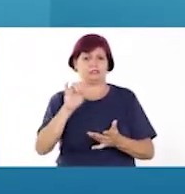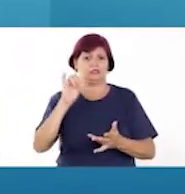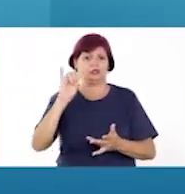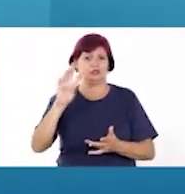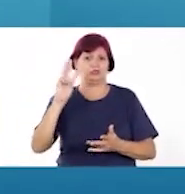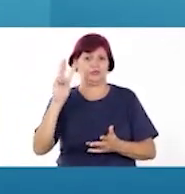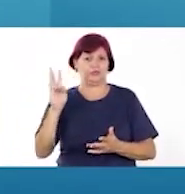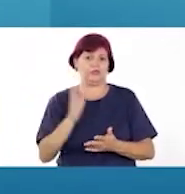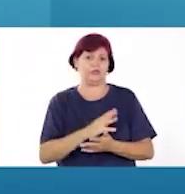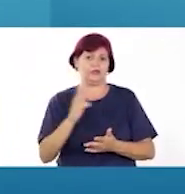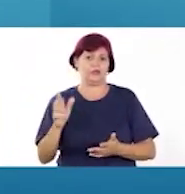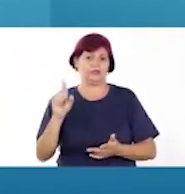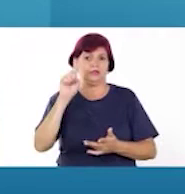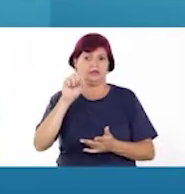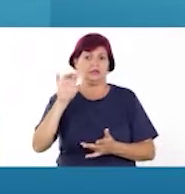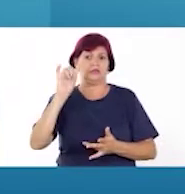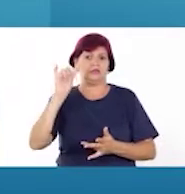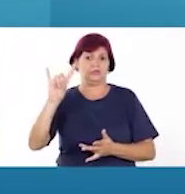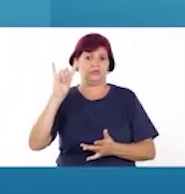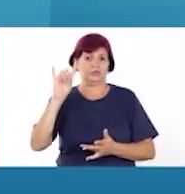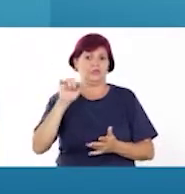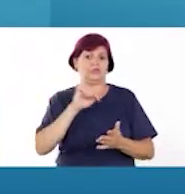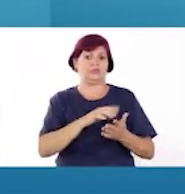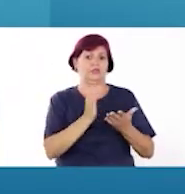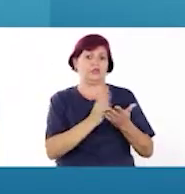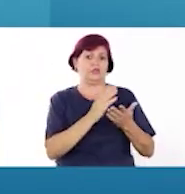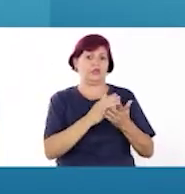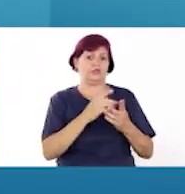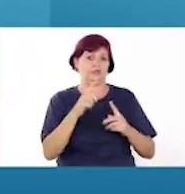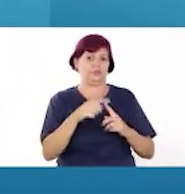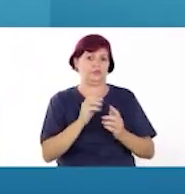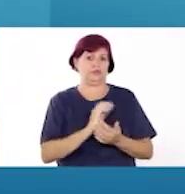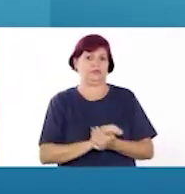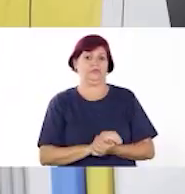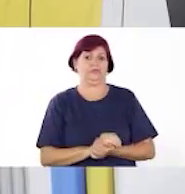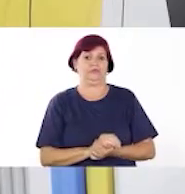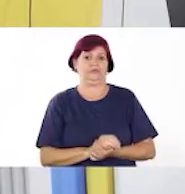la 199 del libro de texto.